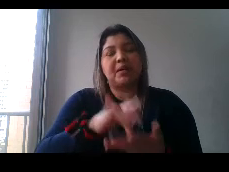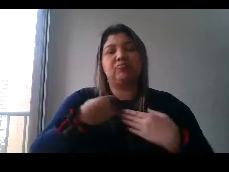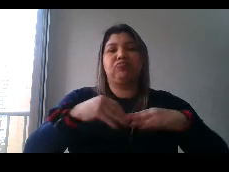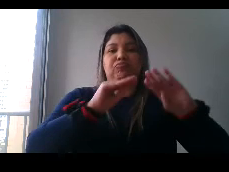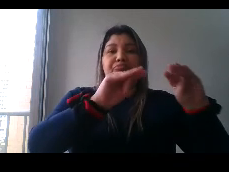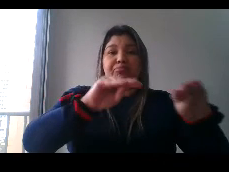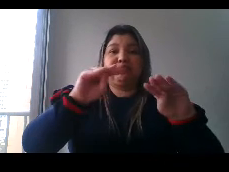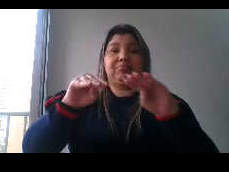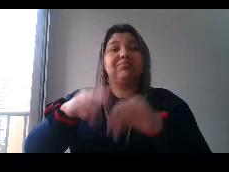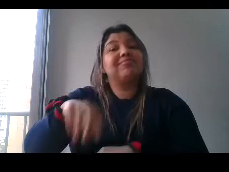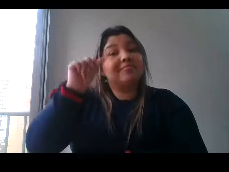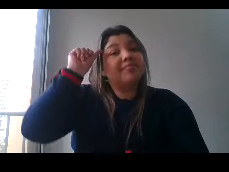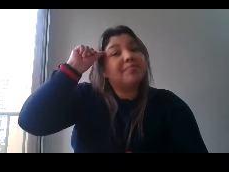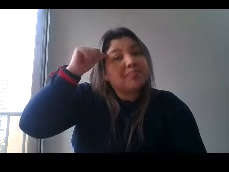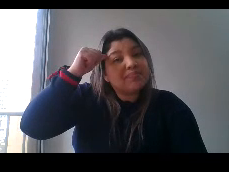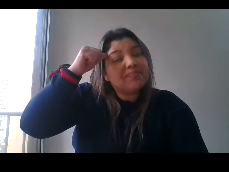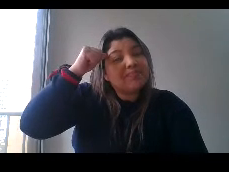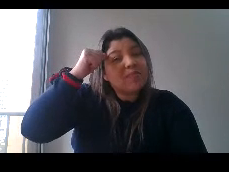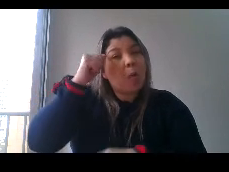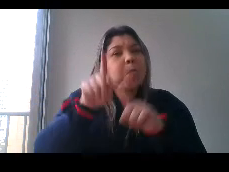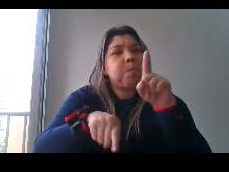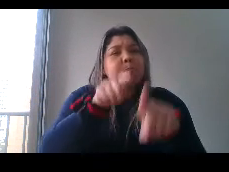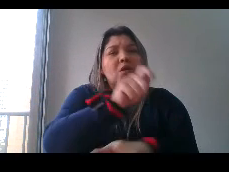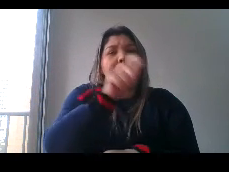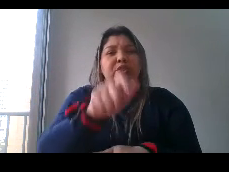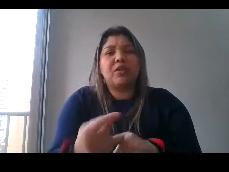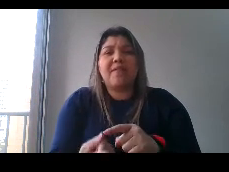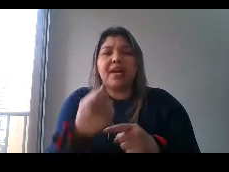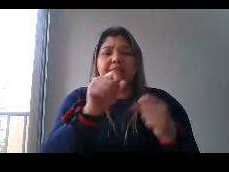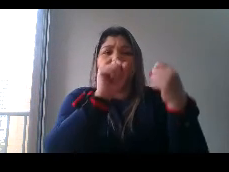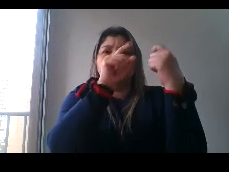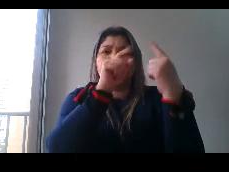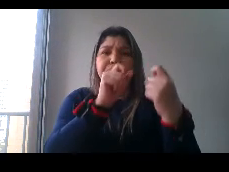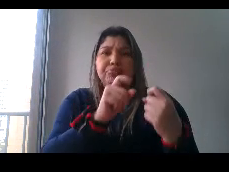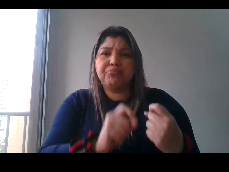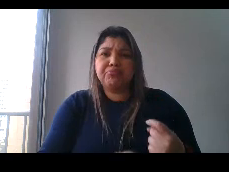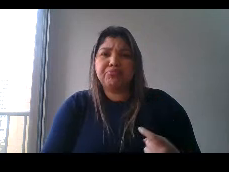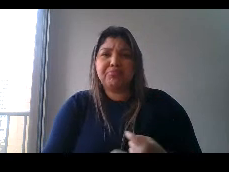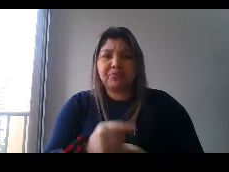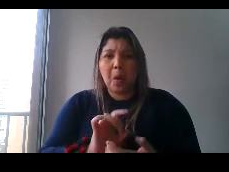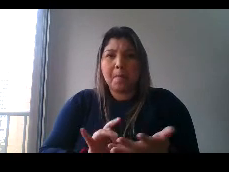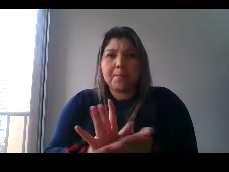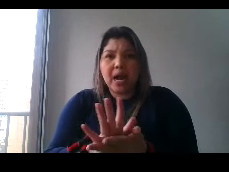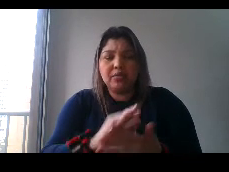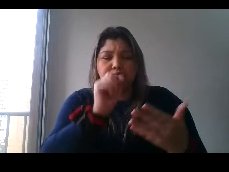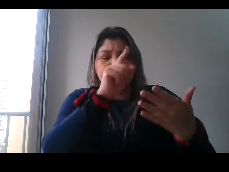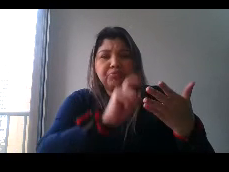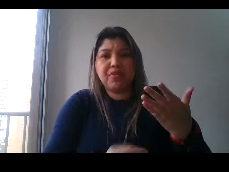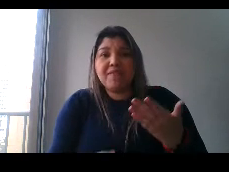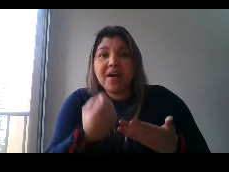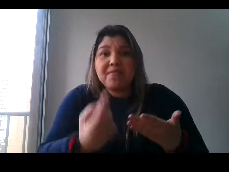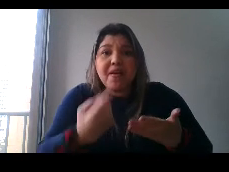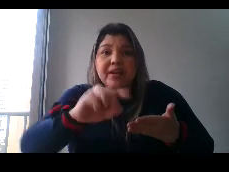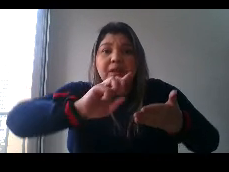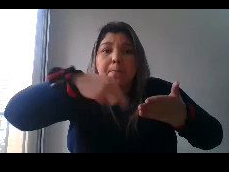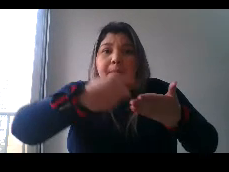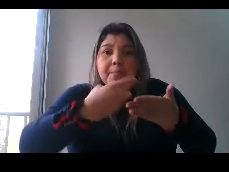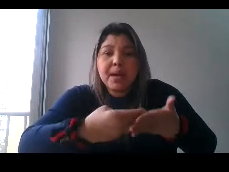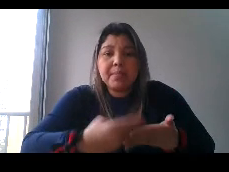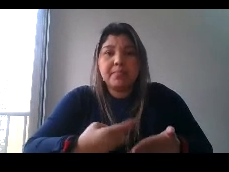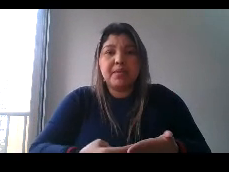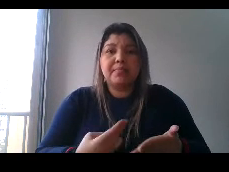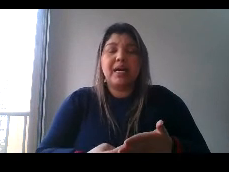Recuerden, por favor, las personas que aún no han diligenciado la información del enlace que les compartimos, acceder a él y